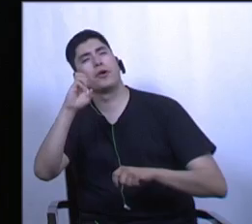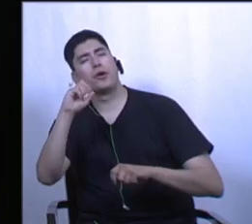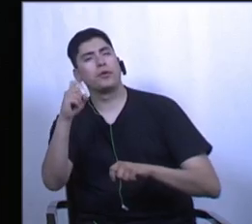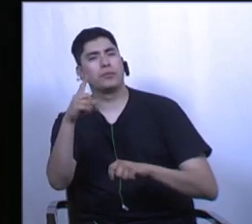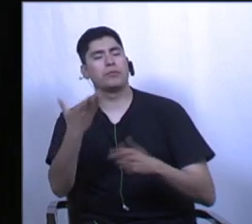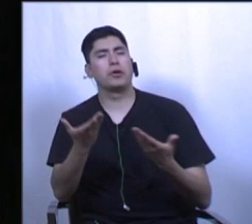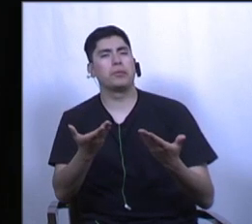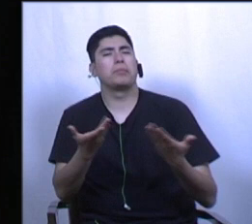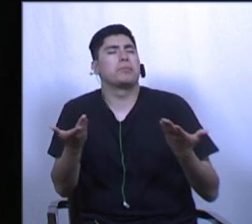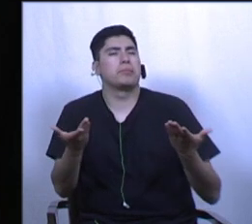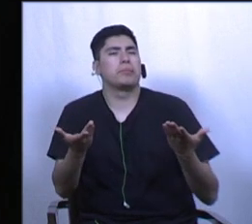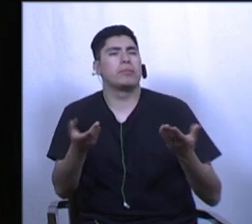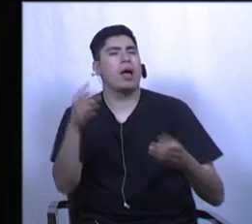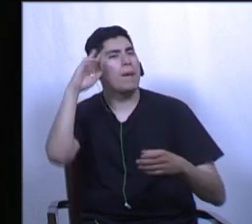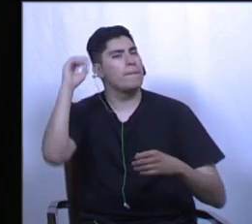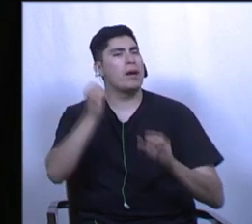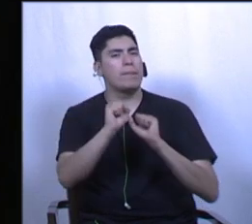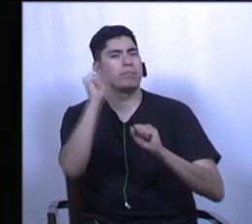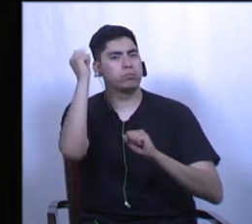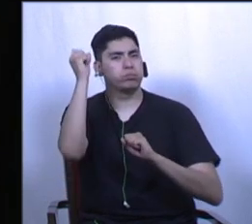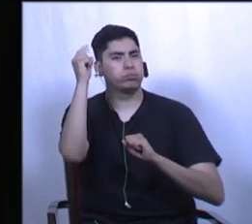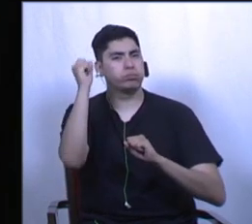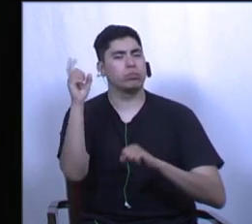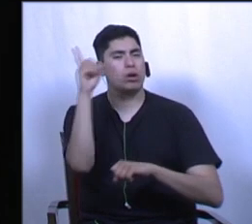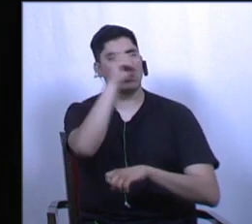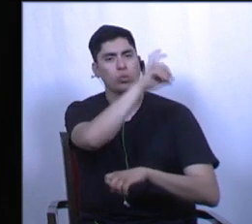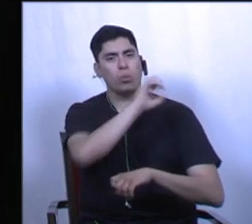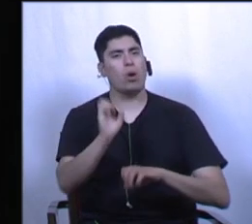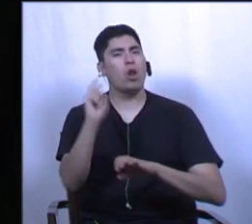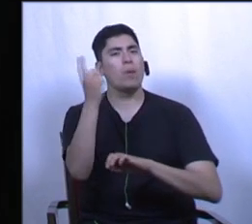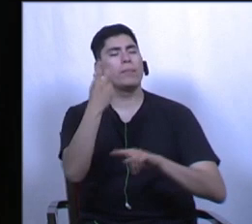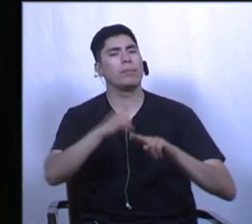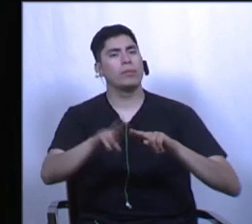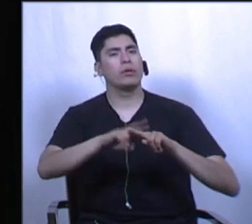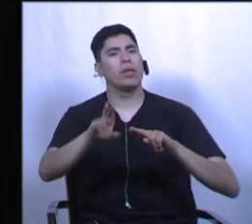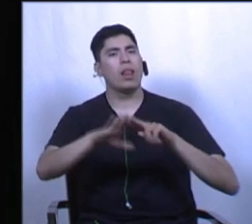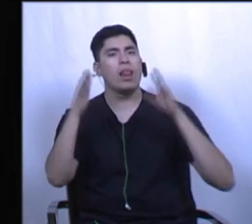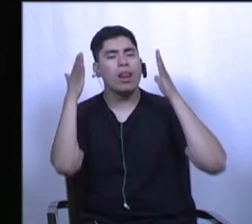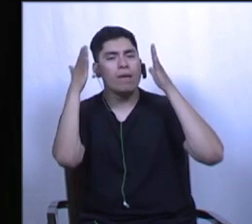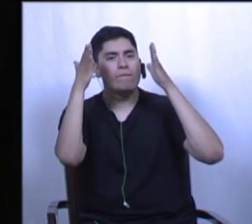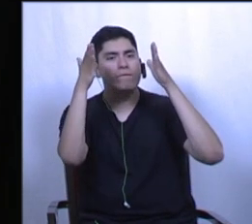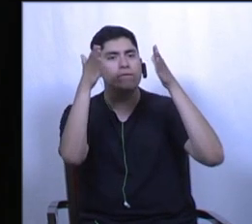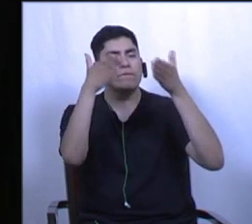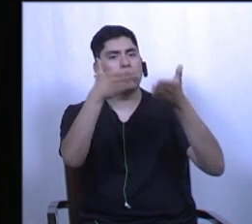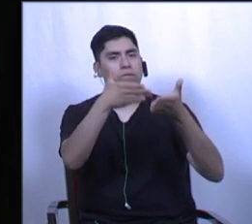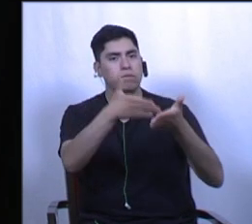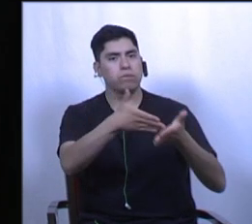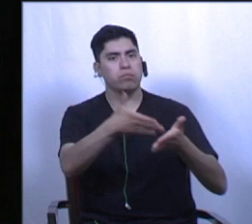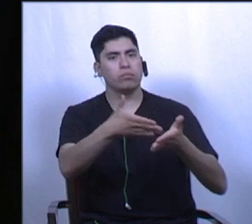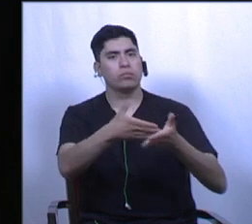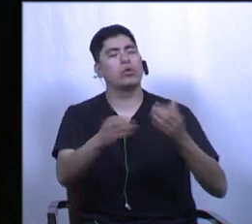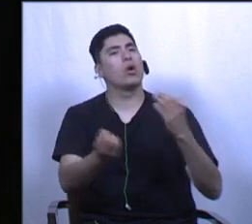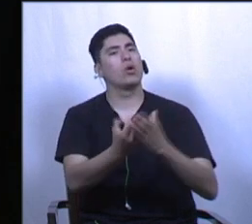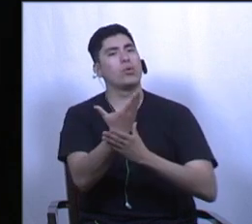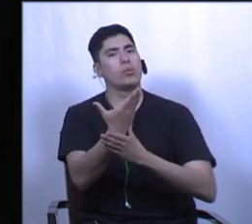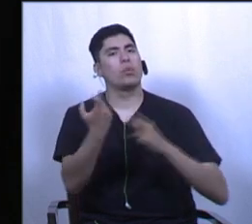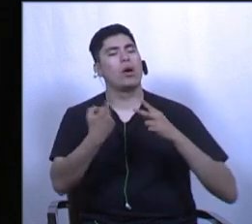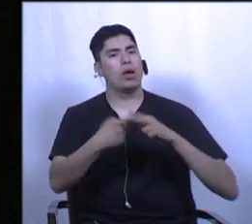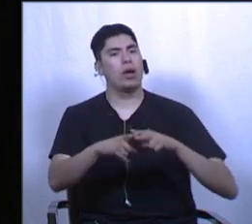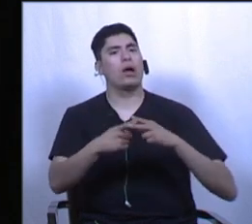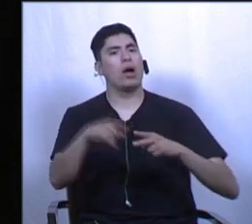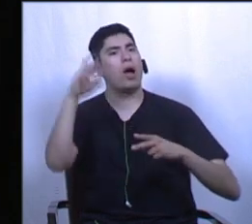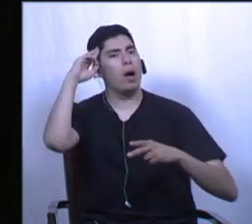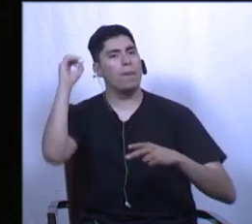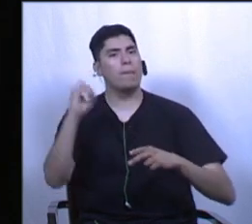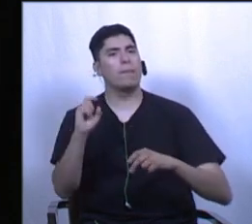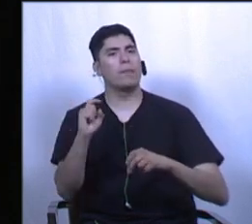Entonces, para poder entender esta complejidad, lo primero que hicimos, el primer enfoque que tomamos, fue tomar nuevas técnicas. Pero en